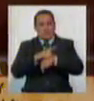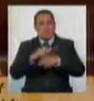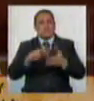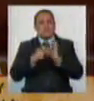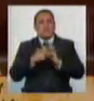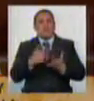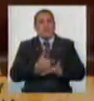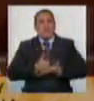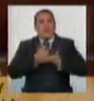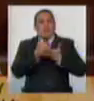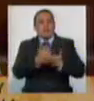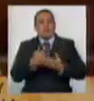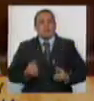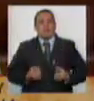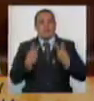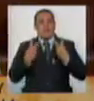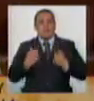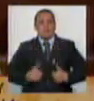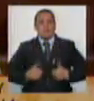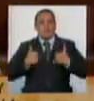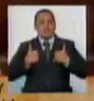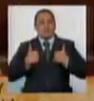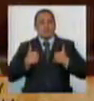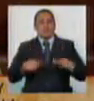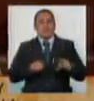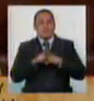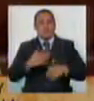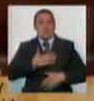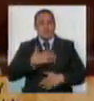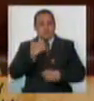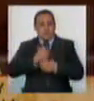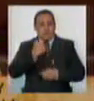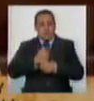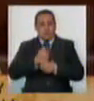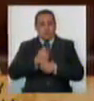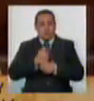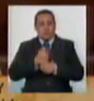nos permite salvar más vidas. En nuestra gestión,